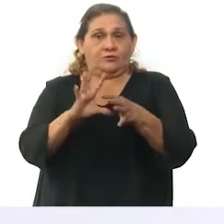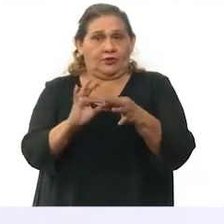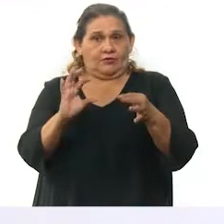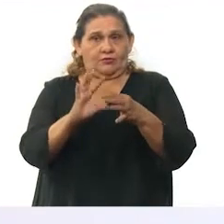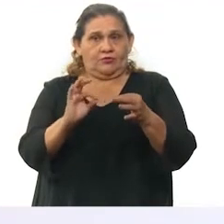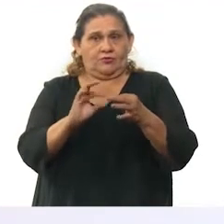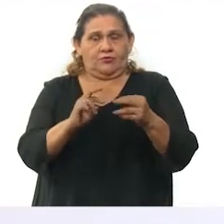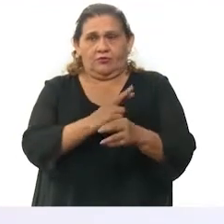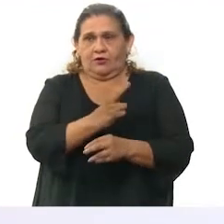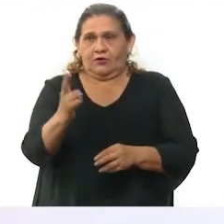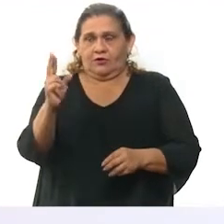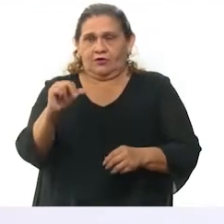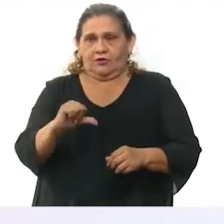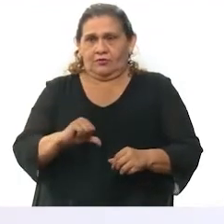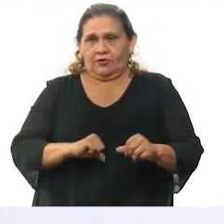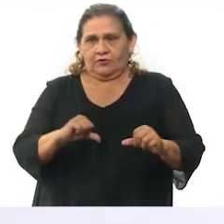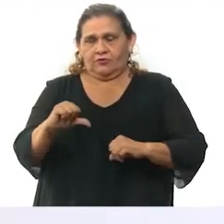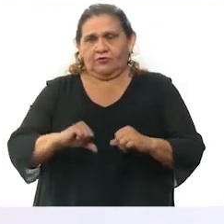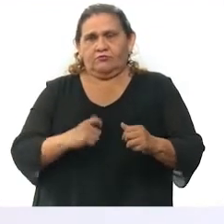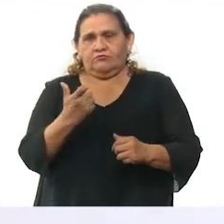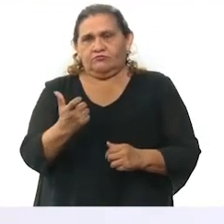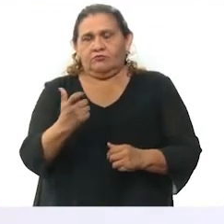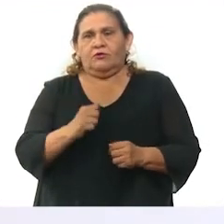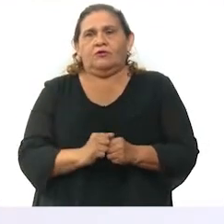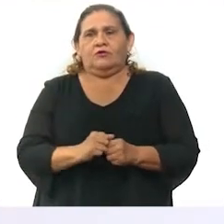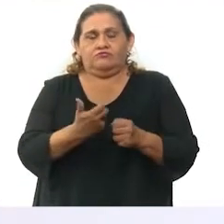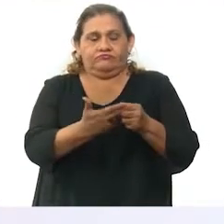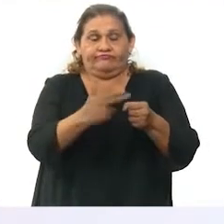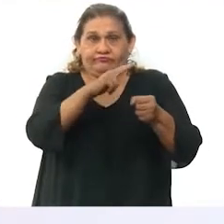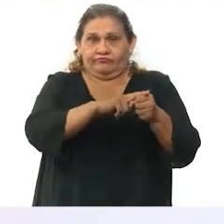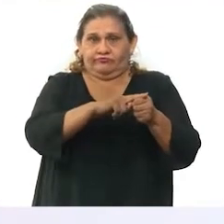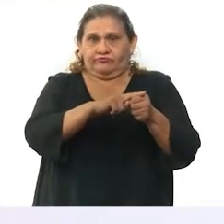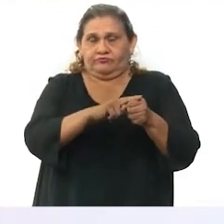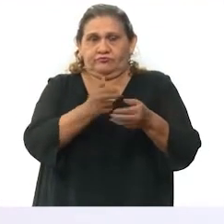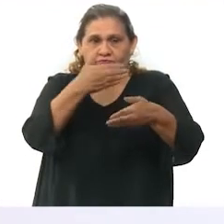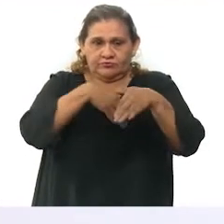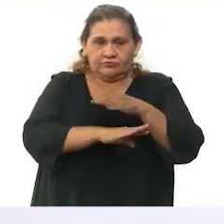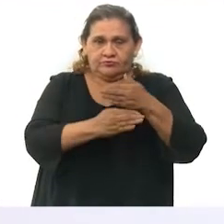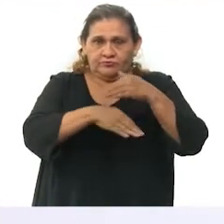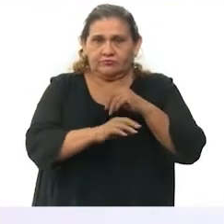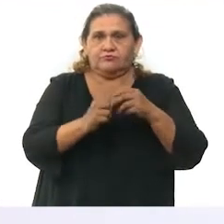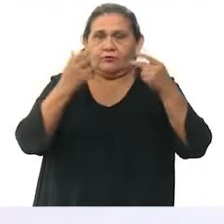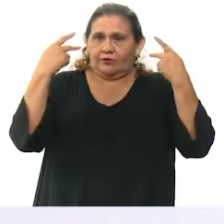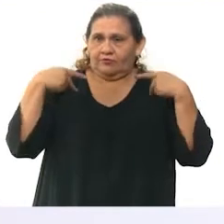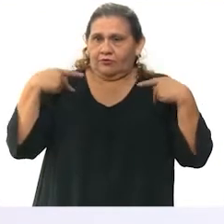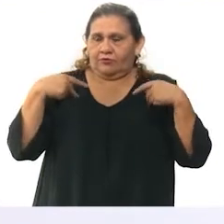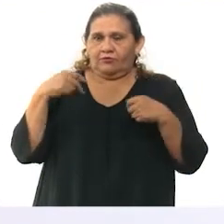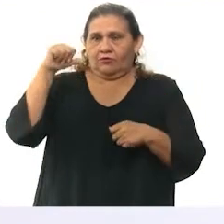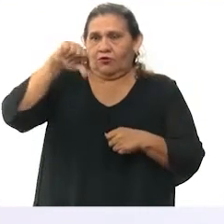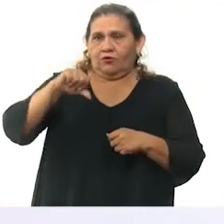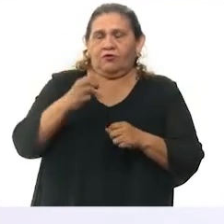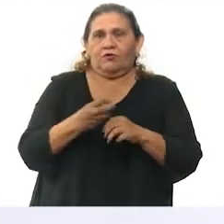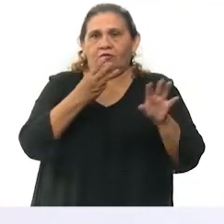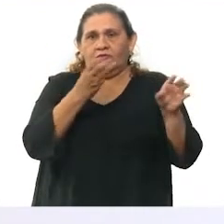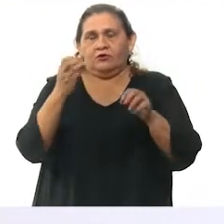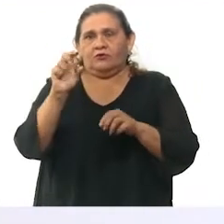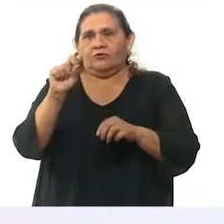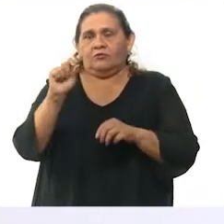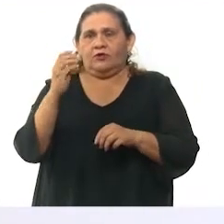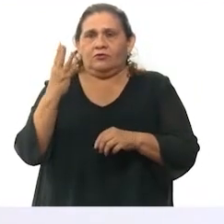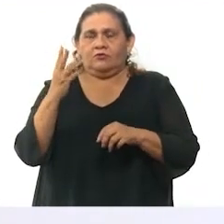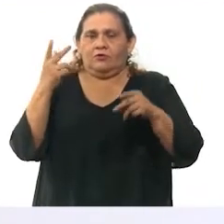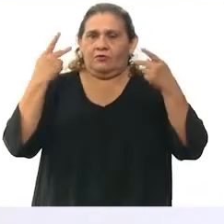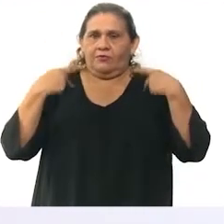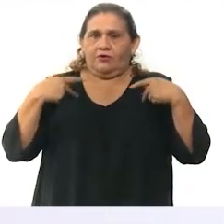en la reapertura económica, los datos más importantes son la ocupación hospitalaria y los ingresos diarios. El día de hoy tenemos